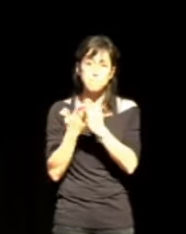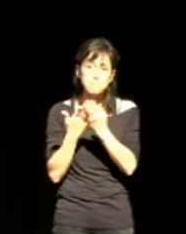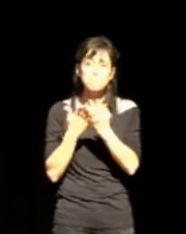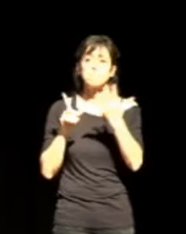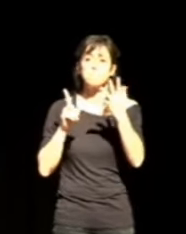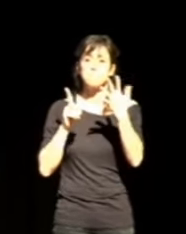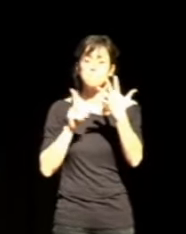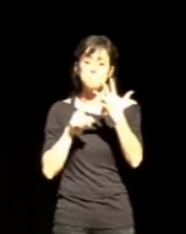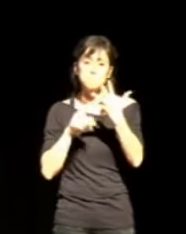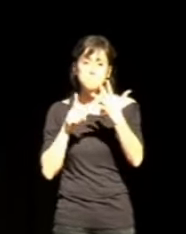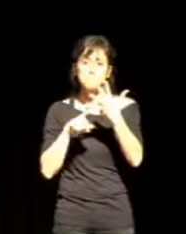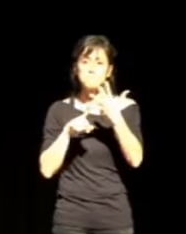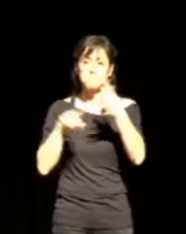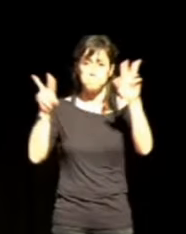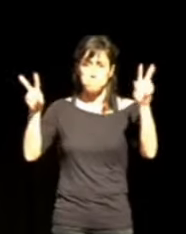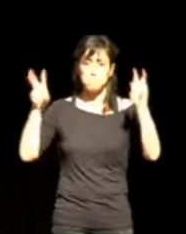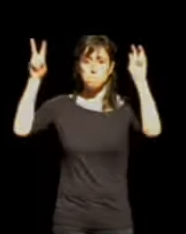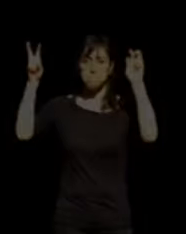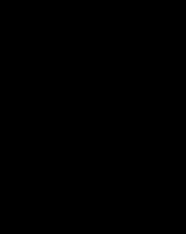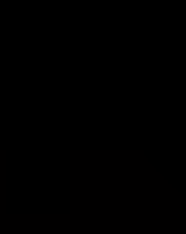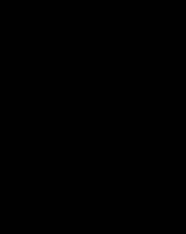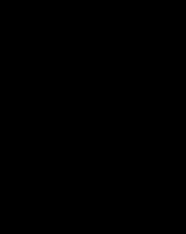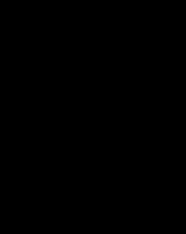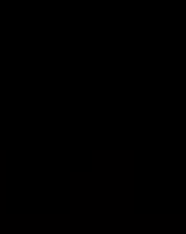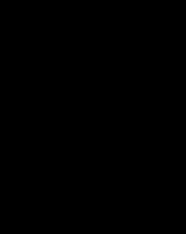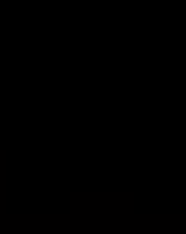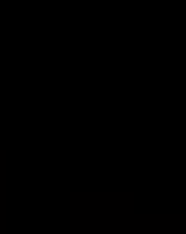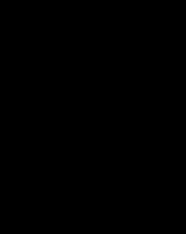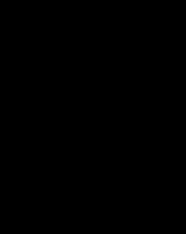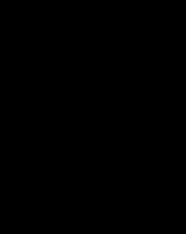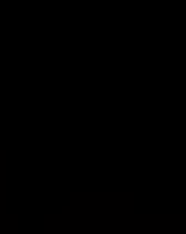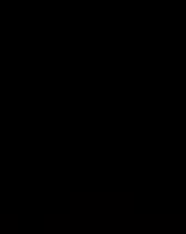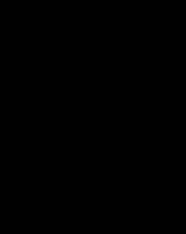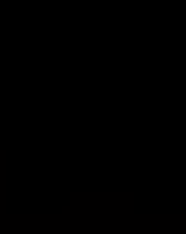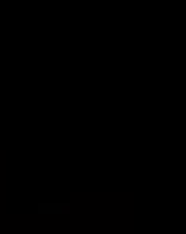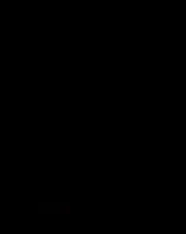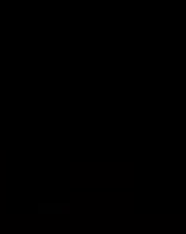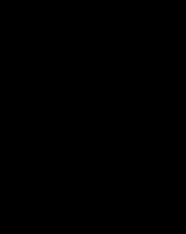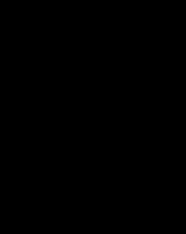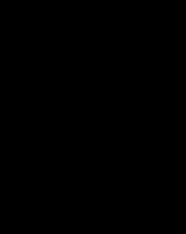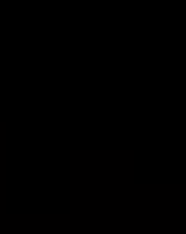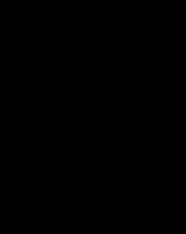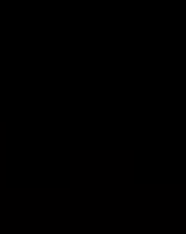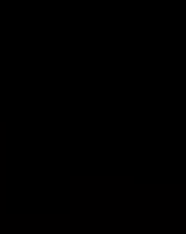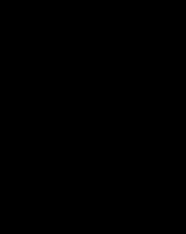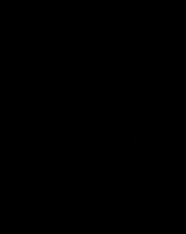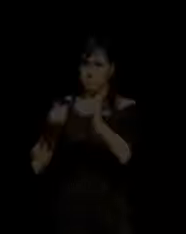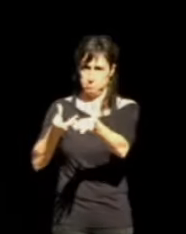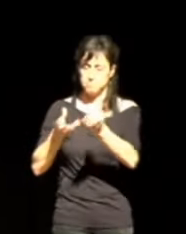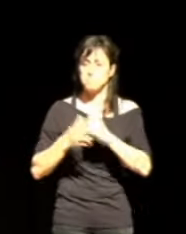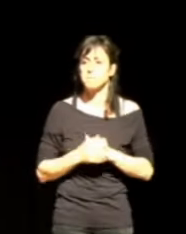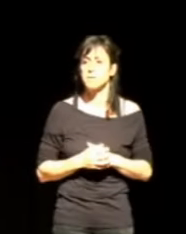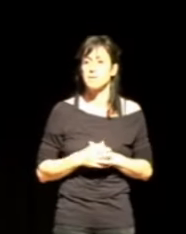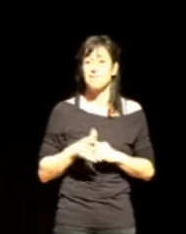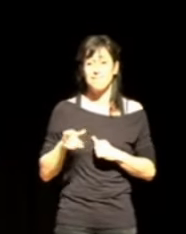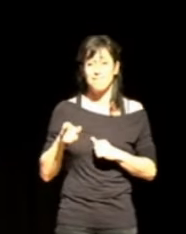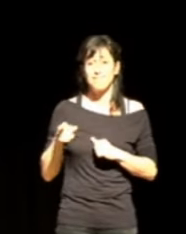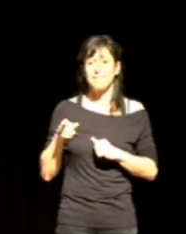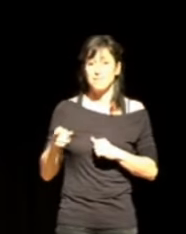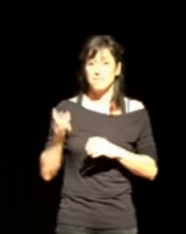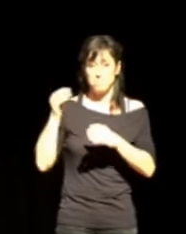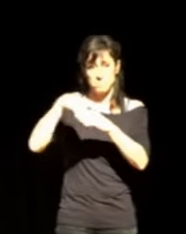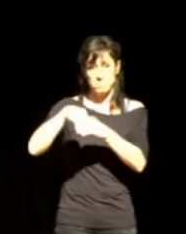después de un hecho casual, que no es casual en esta vida, pero en fin, en donde hablo del